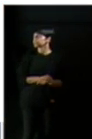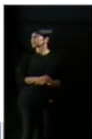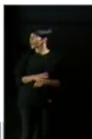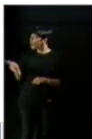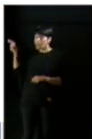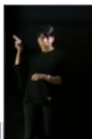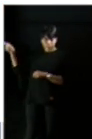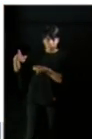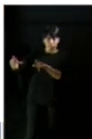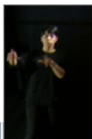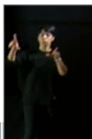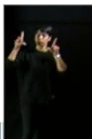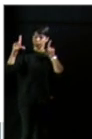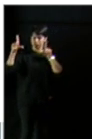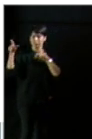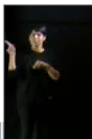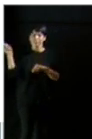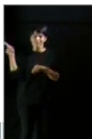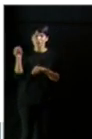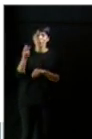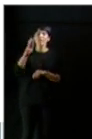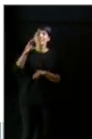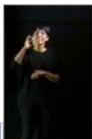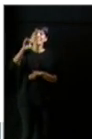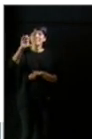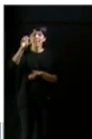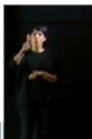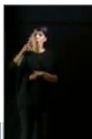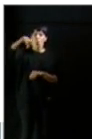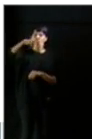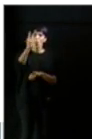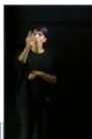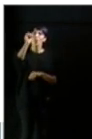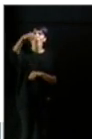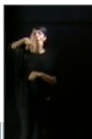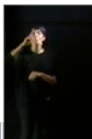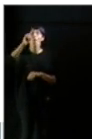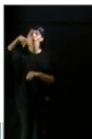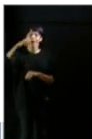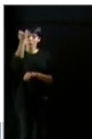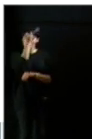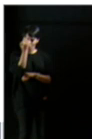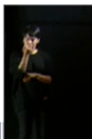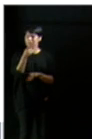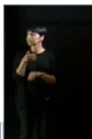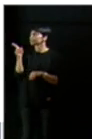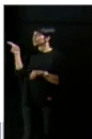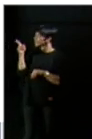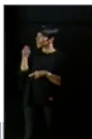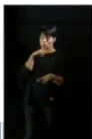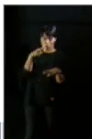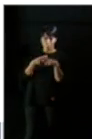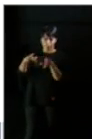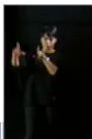mi protagonista mi seudomonas potter bueno realmente se llama como tenéis aquí en el